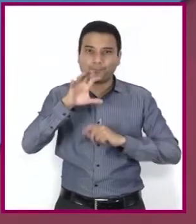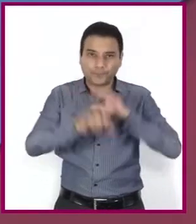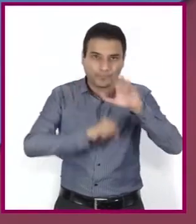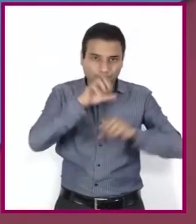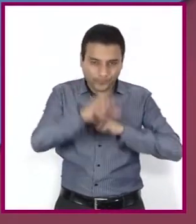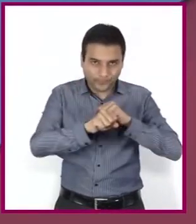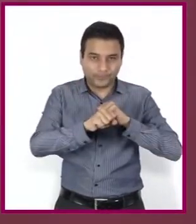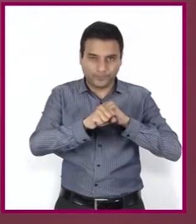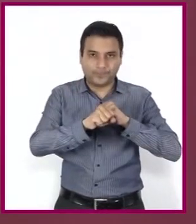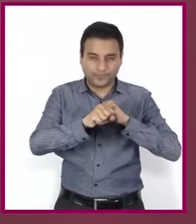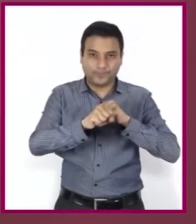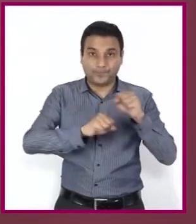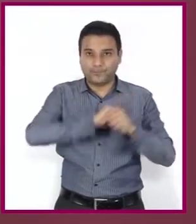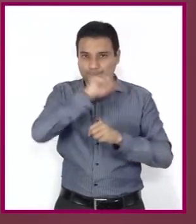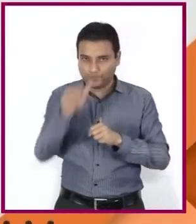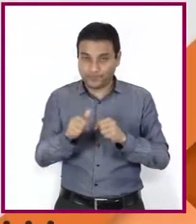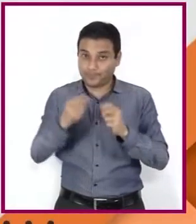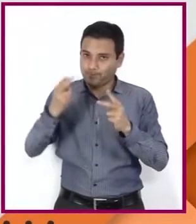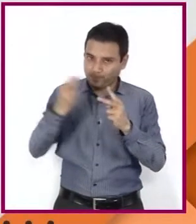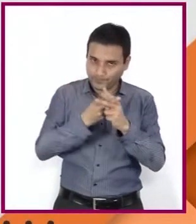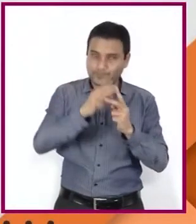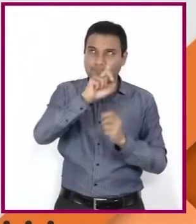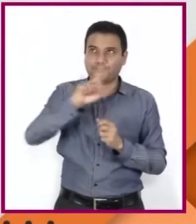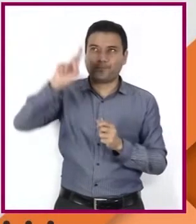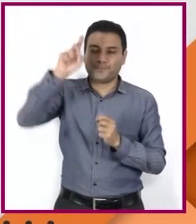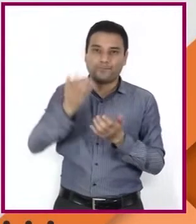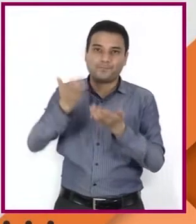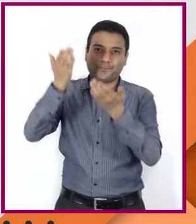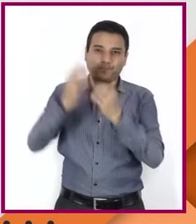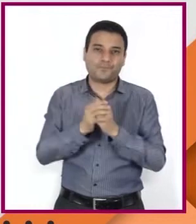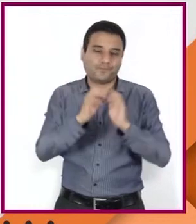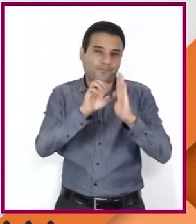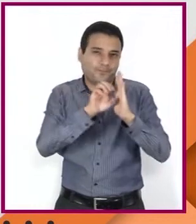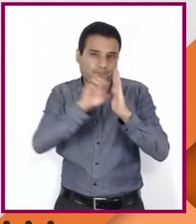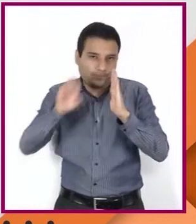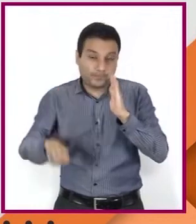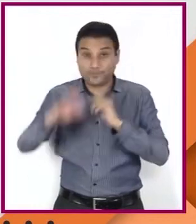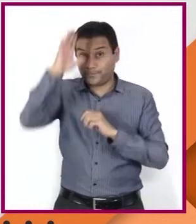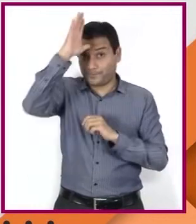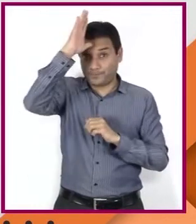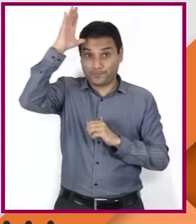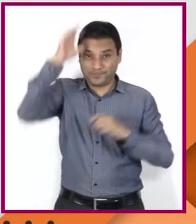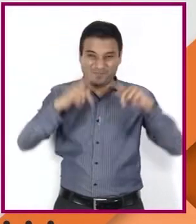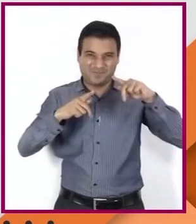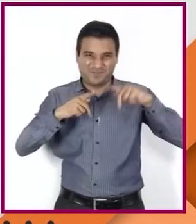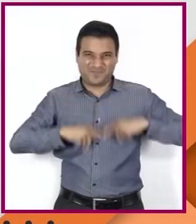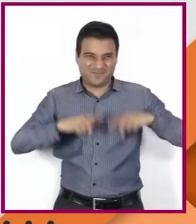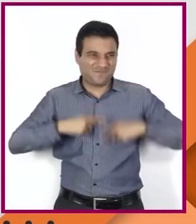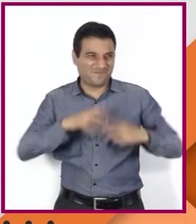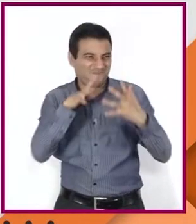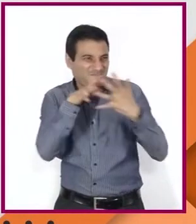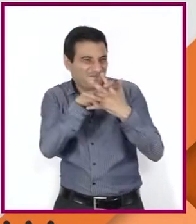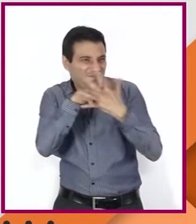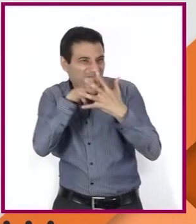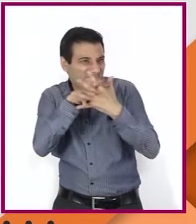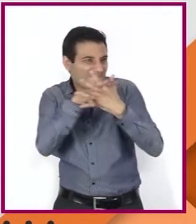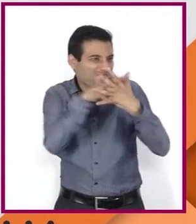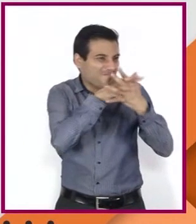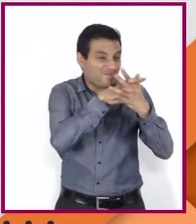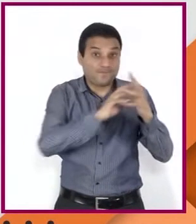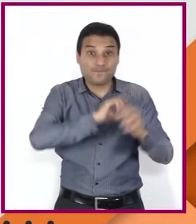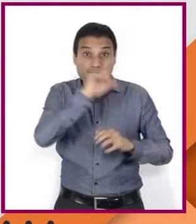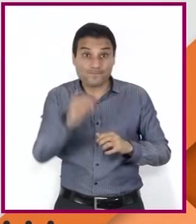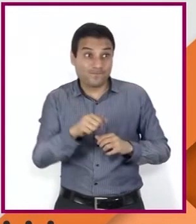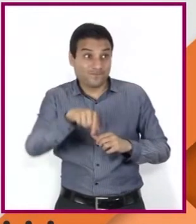guerra. Y es que era durante la guerra que los mexicas podían atrapar a presas que se convirtieran en las víctimas que